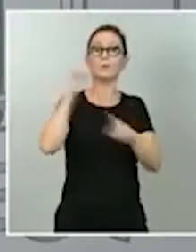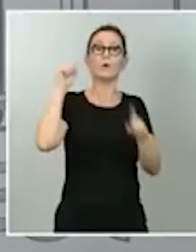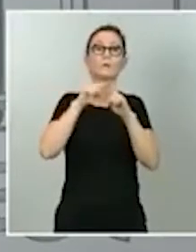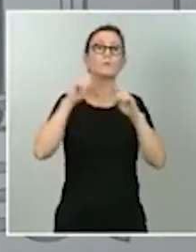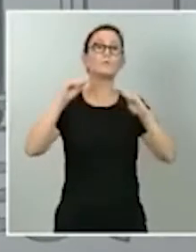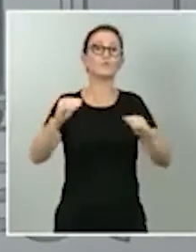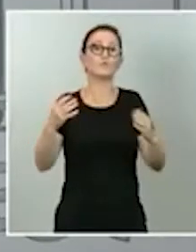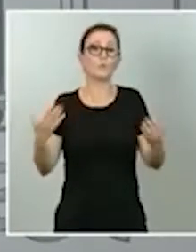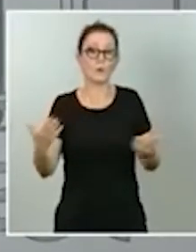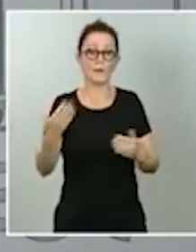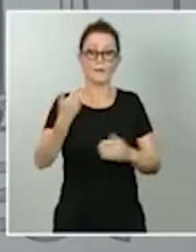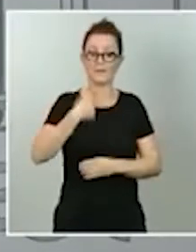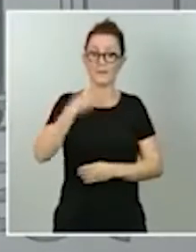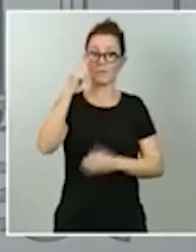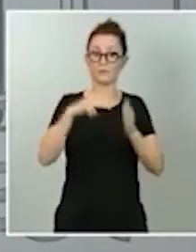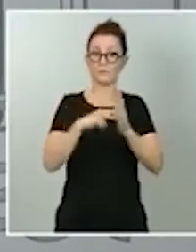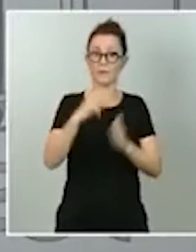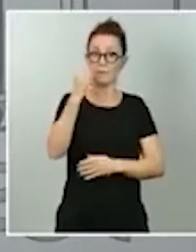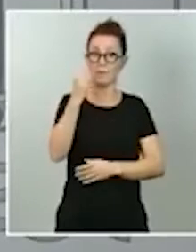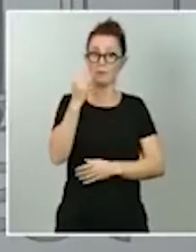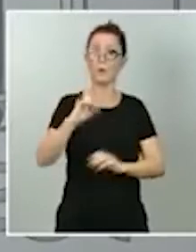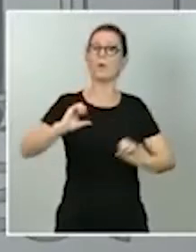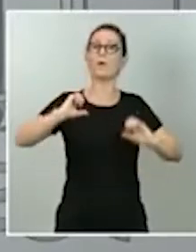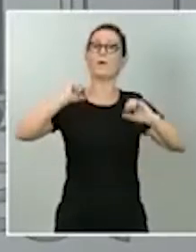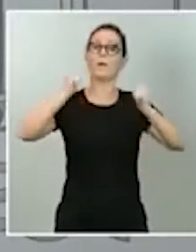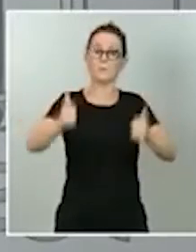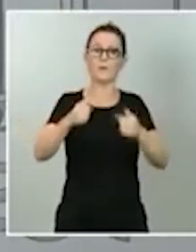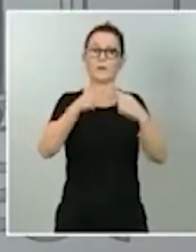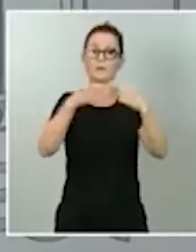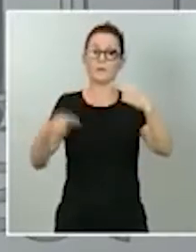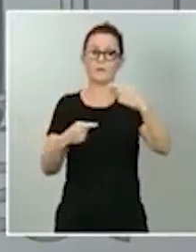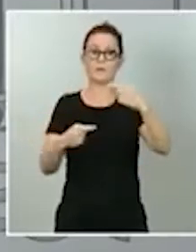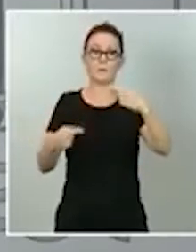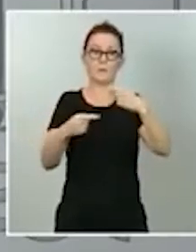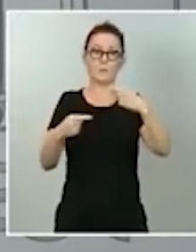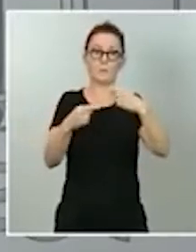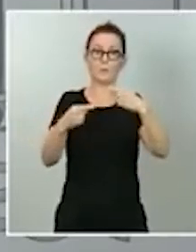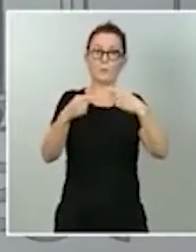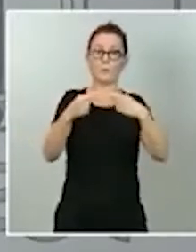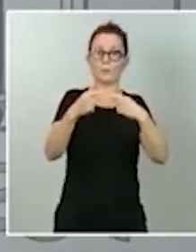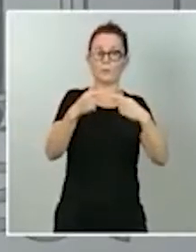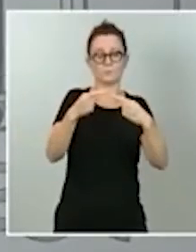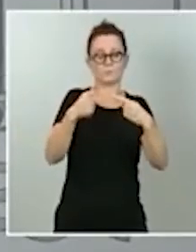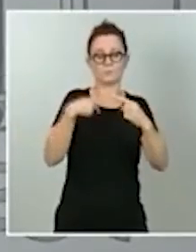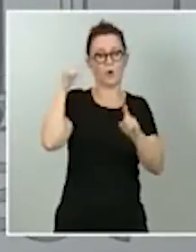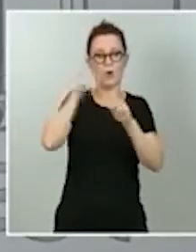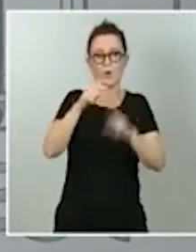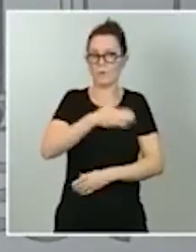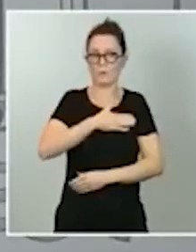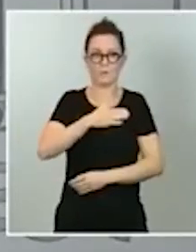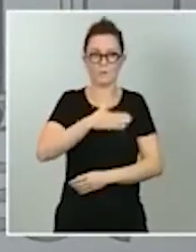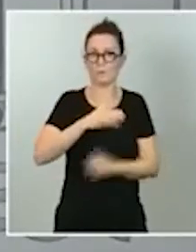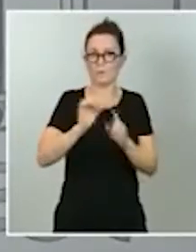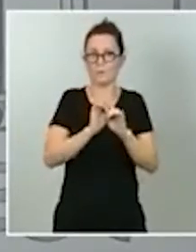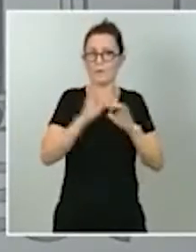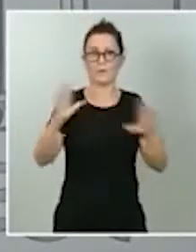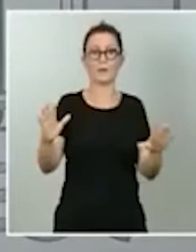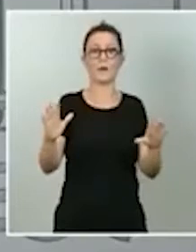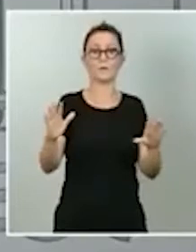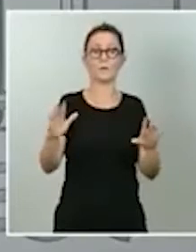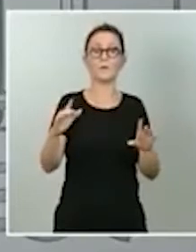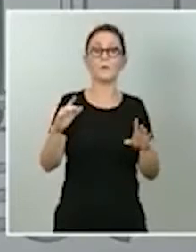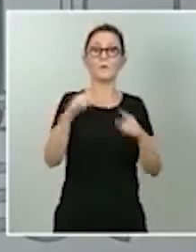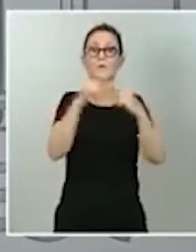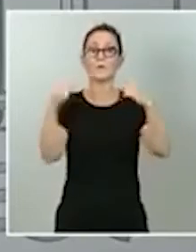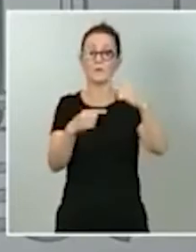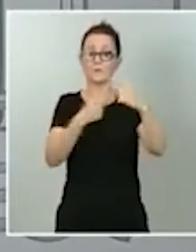2021 a reducir el déficit de forma muy clara en concreto el déficit de referencia para españa para el